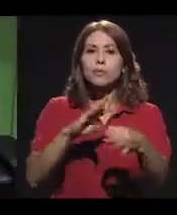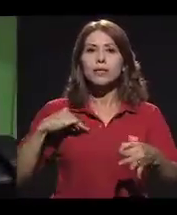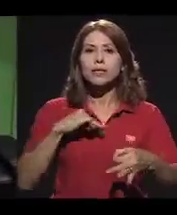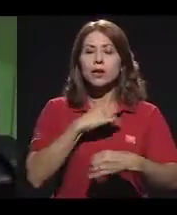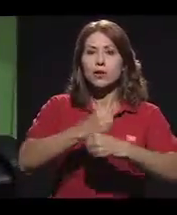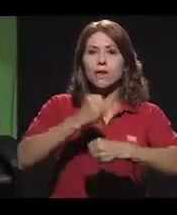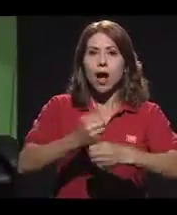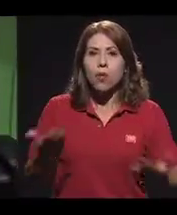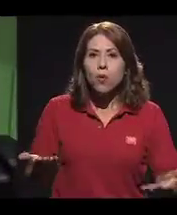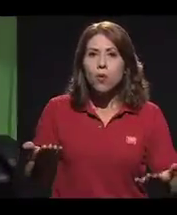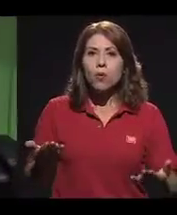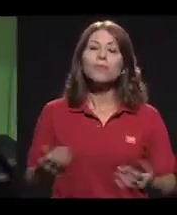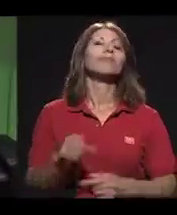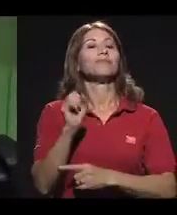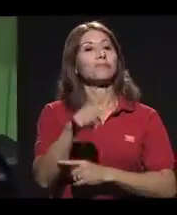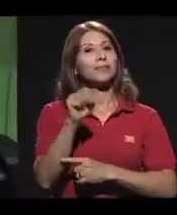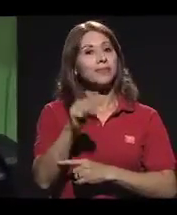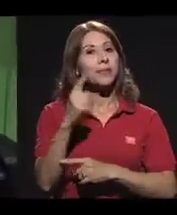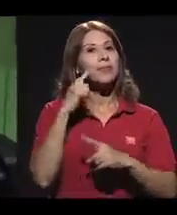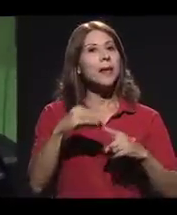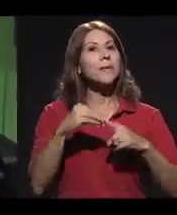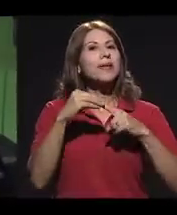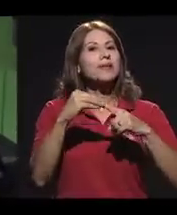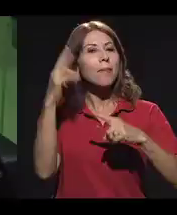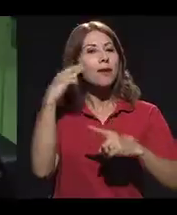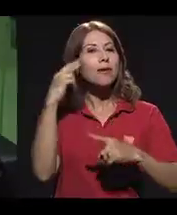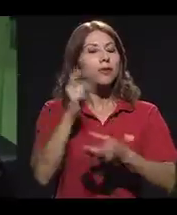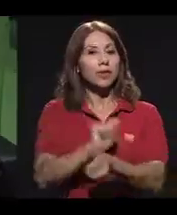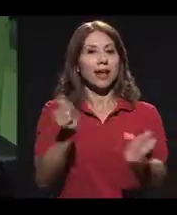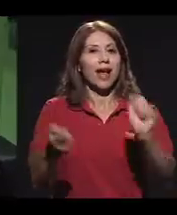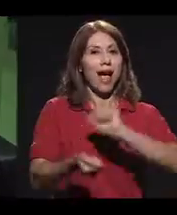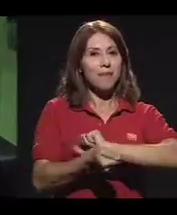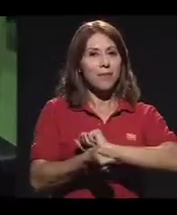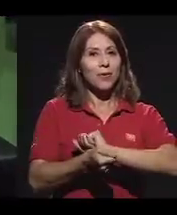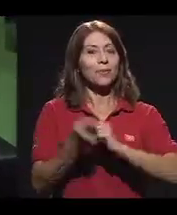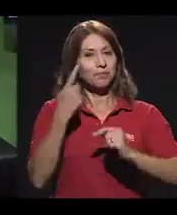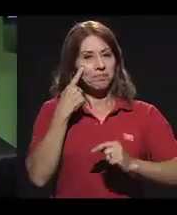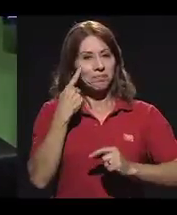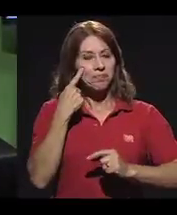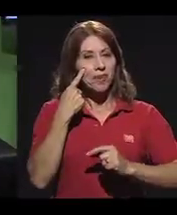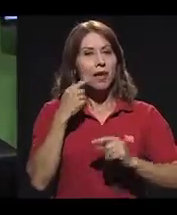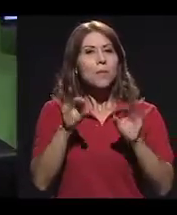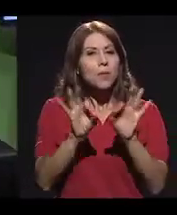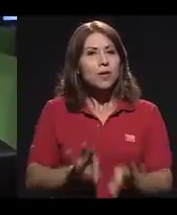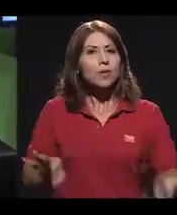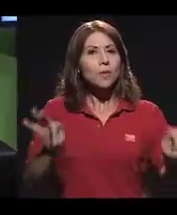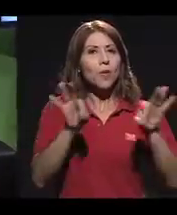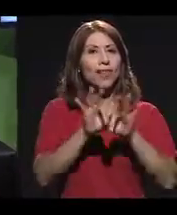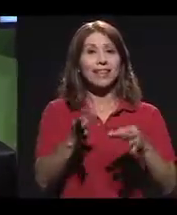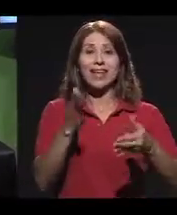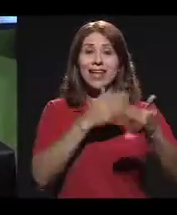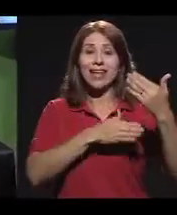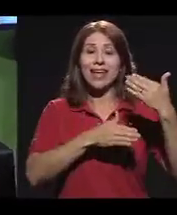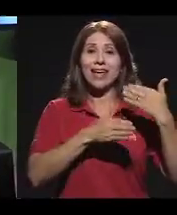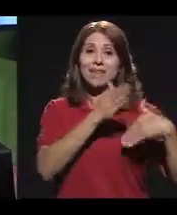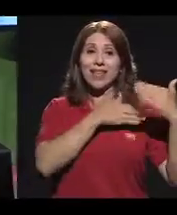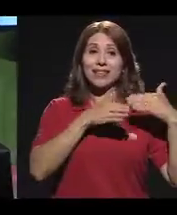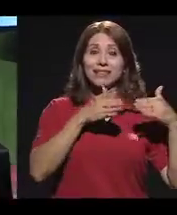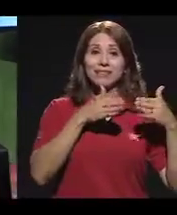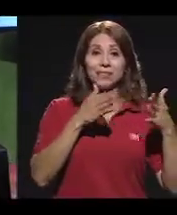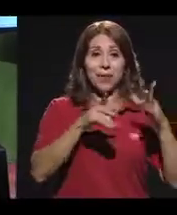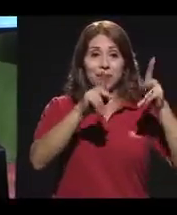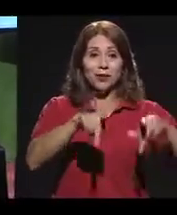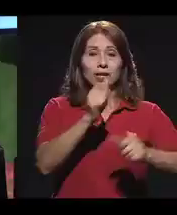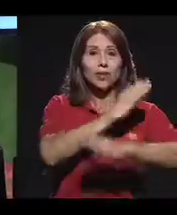una de la principal razón de este cambio es igual, cambiar, una de las cosas importantes es cambiar ese enfoque de salud que a